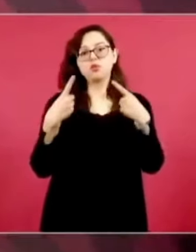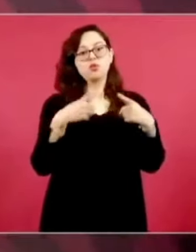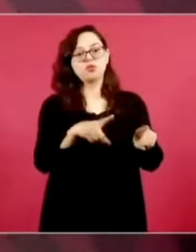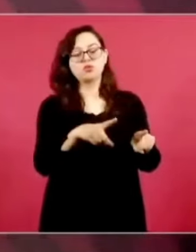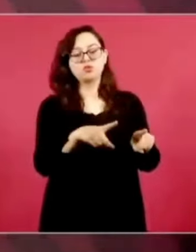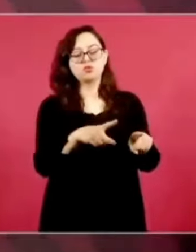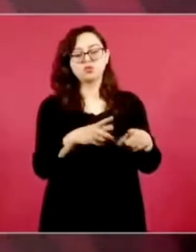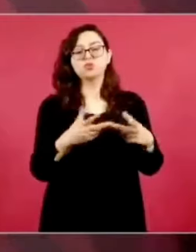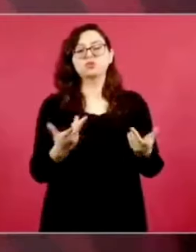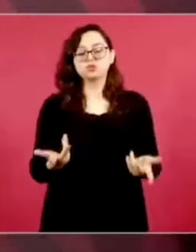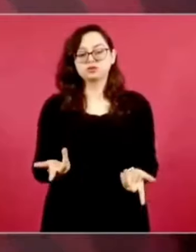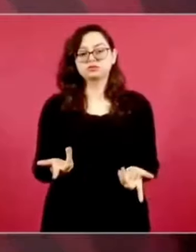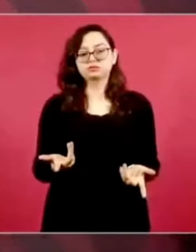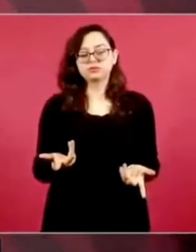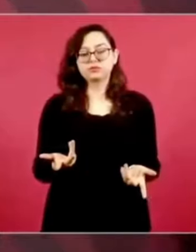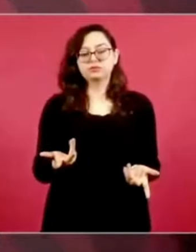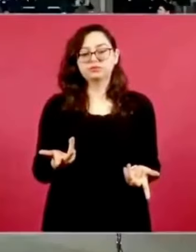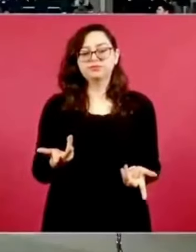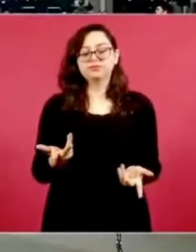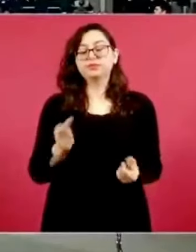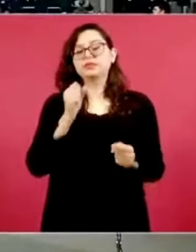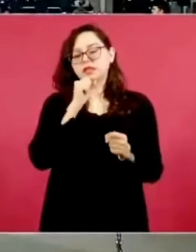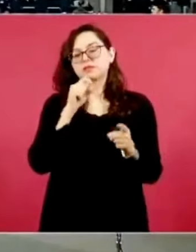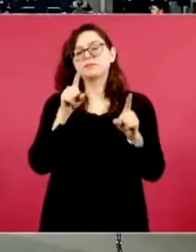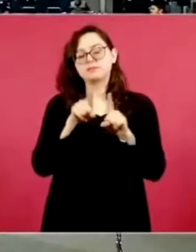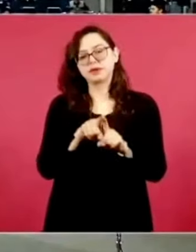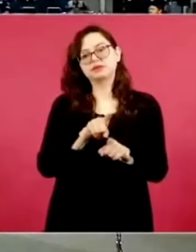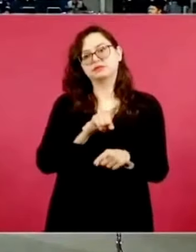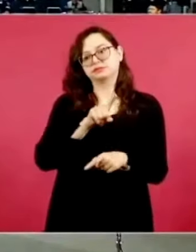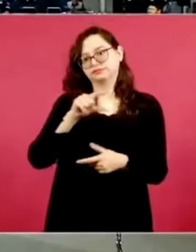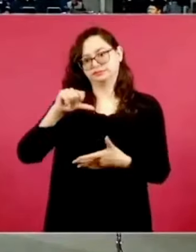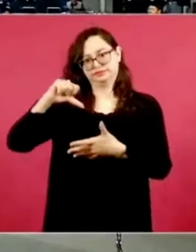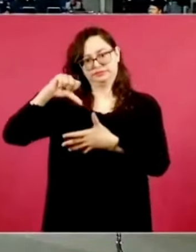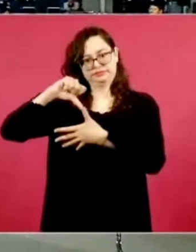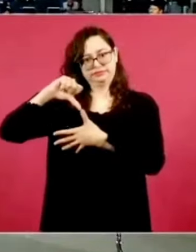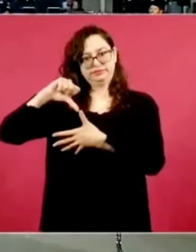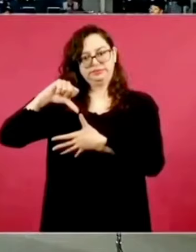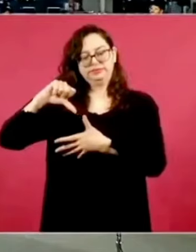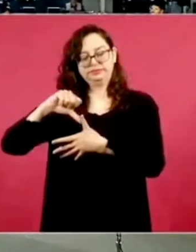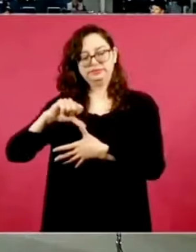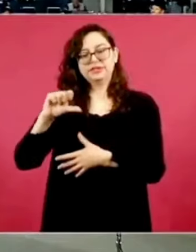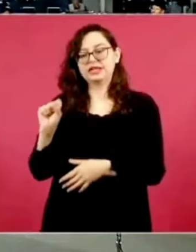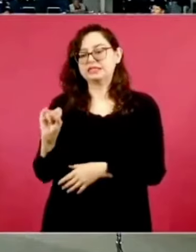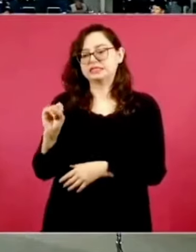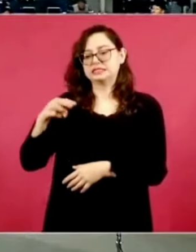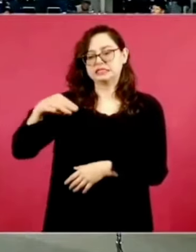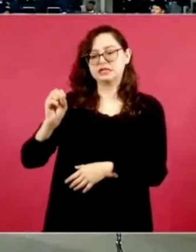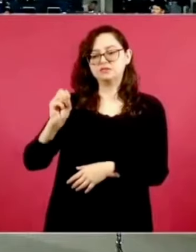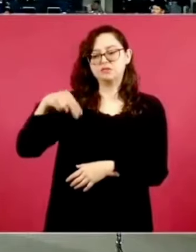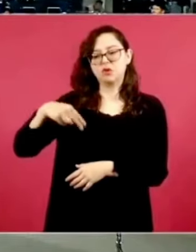Desde luego está Bolívar logrando la independencia de muchos países